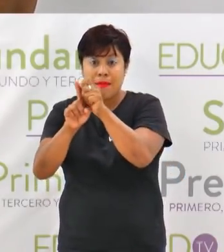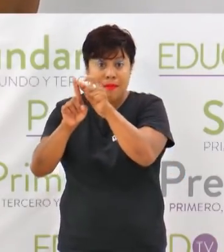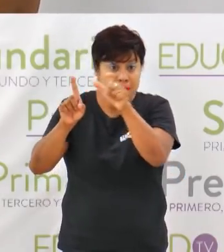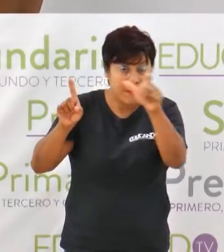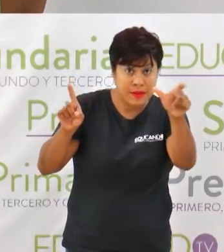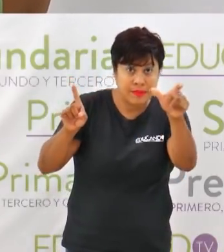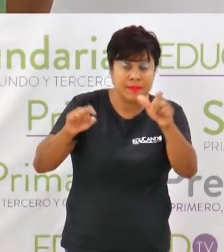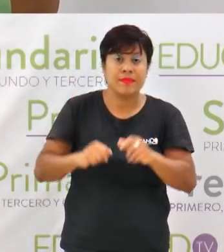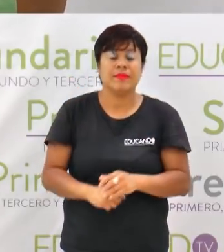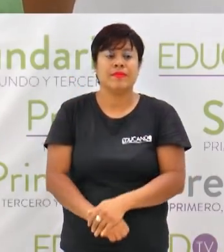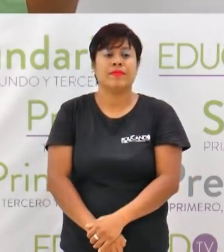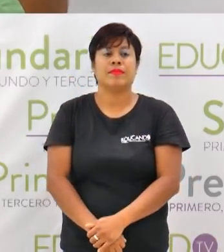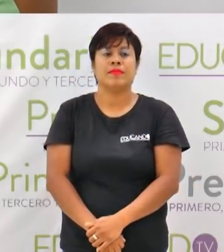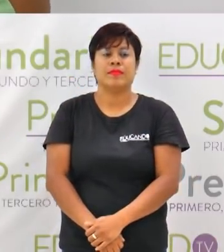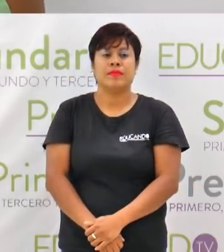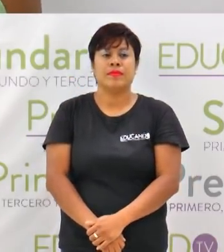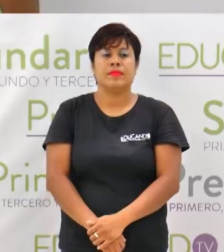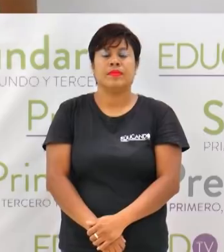frases, bien,